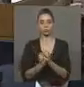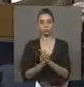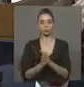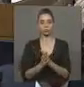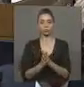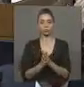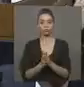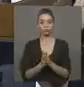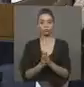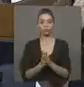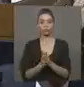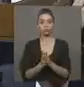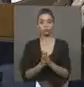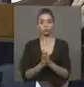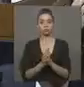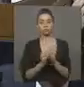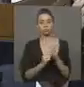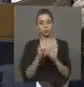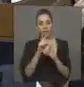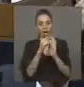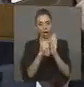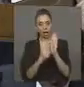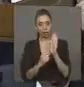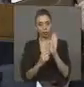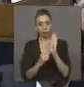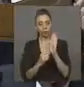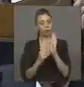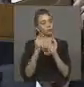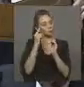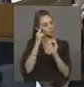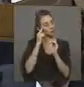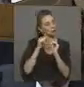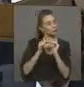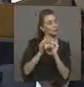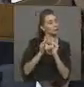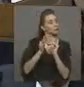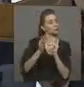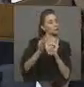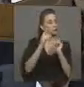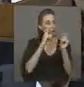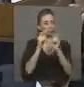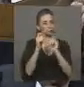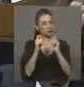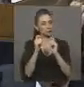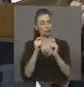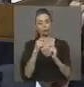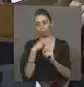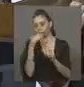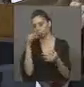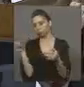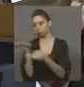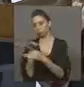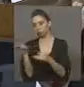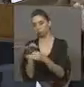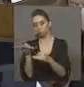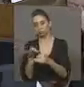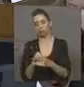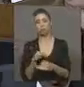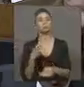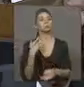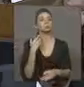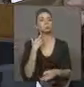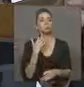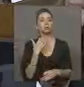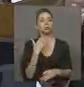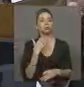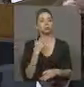está con algunas amenazas en el horizonte que me quisiera detener a destacar, porque no se